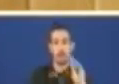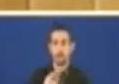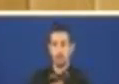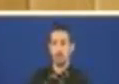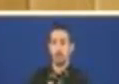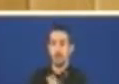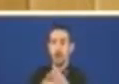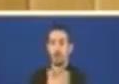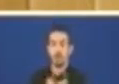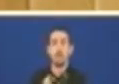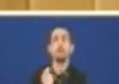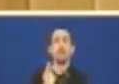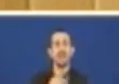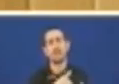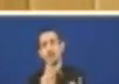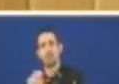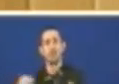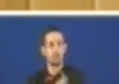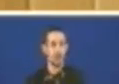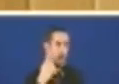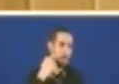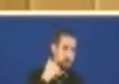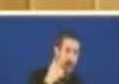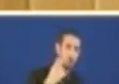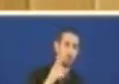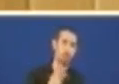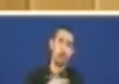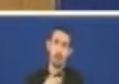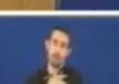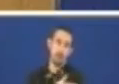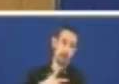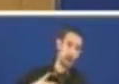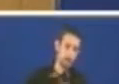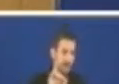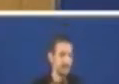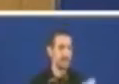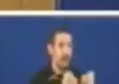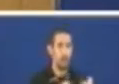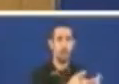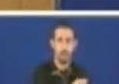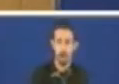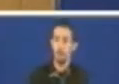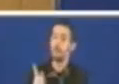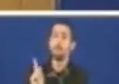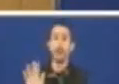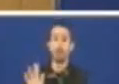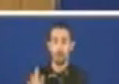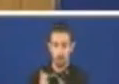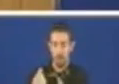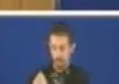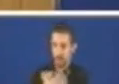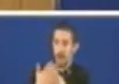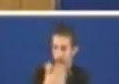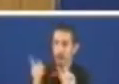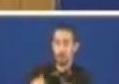Fálase de miles de millóns de euros para os bancos e para as caixas. Pero non se fala de atender os intereses